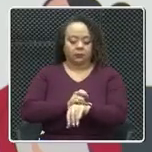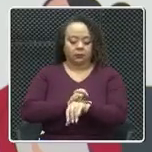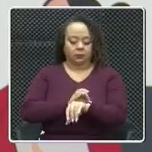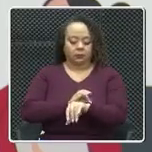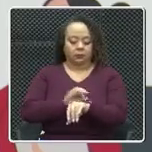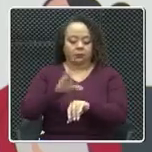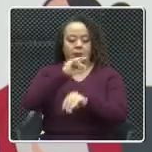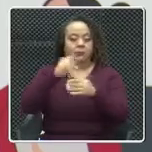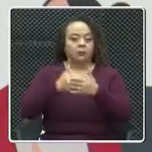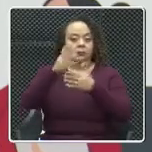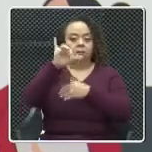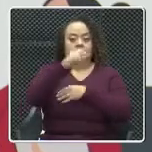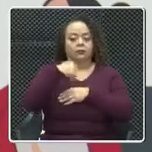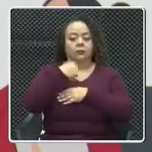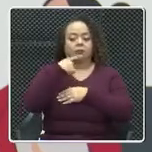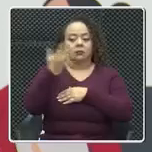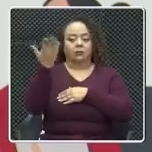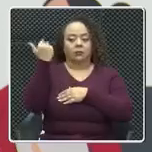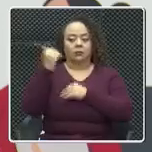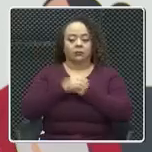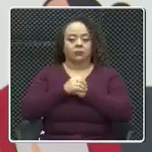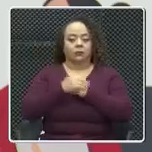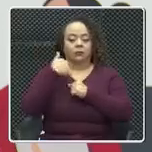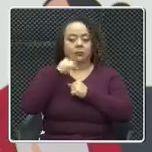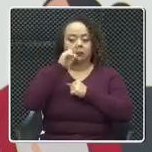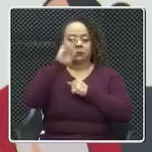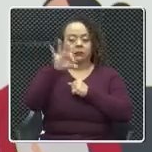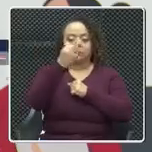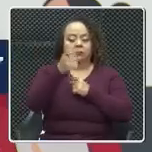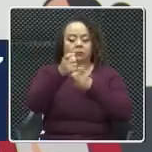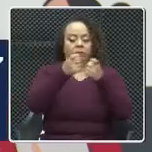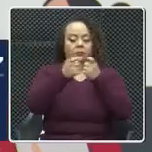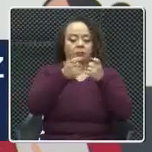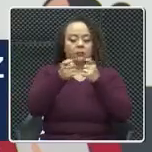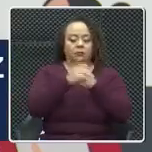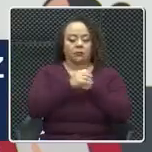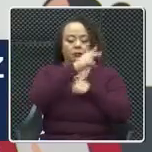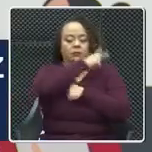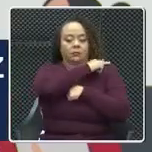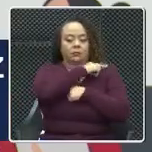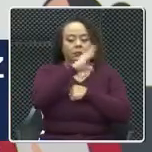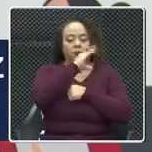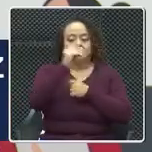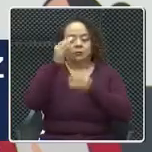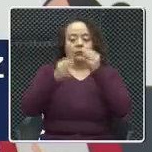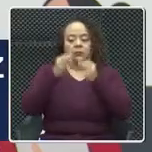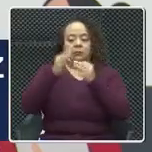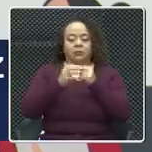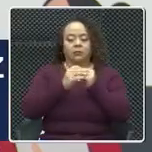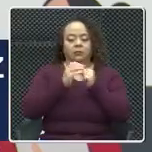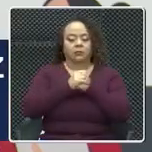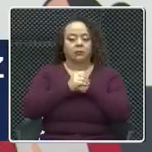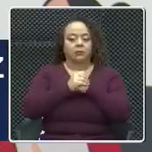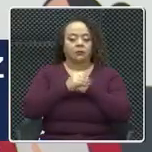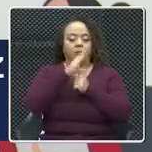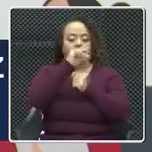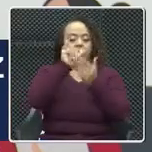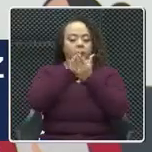les indicaba anteriormente, tenemos dos vías, ¿verdad? La administrativa, que es la patronal, o la judicial. Claro.